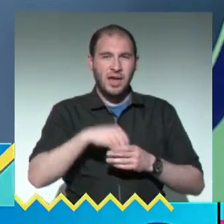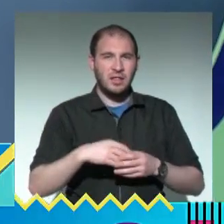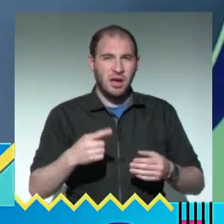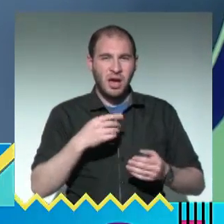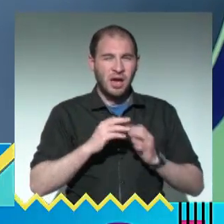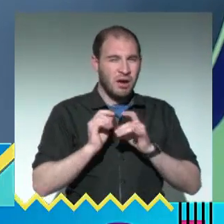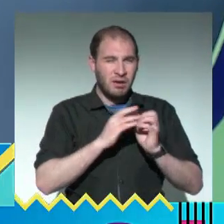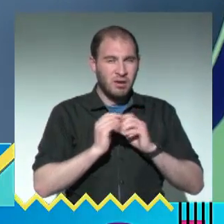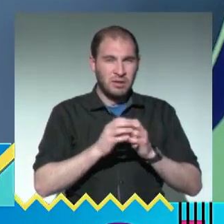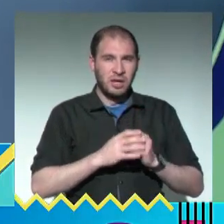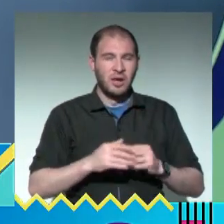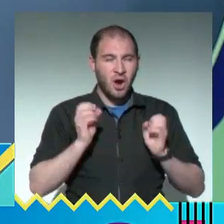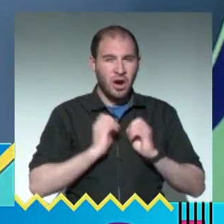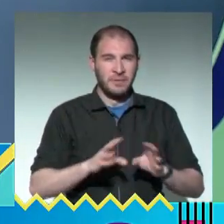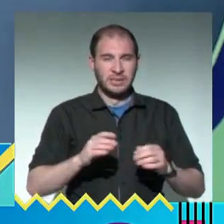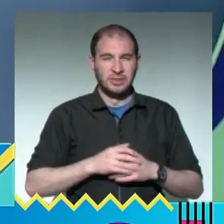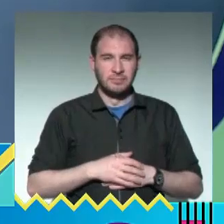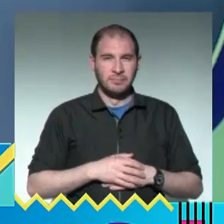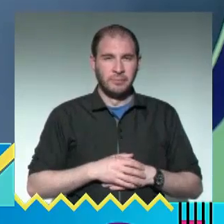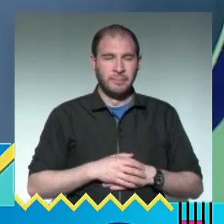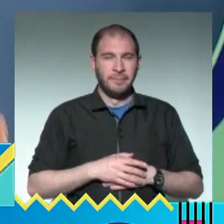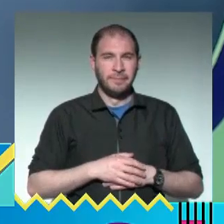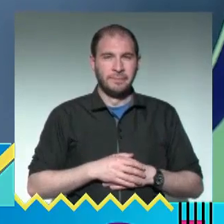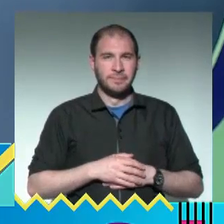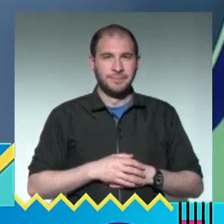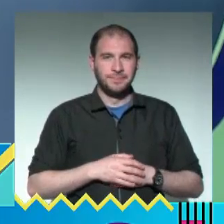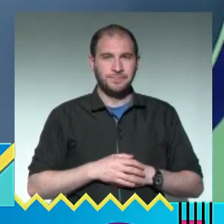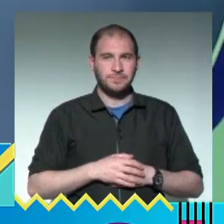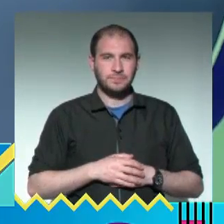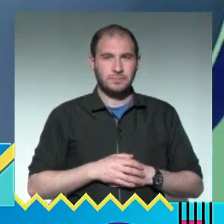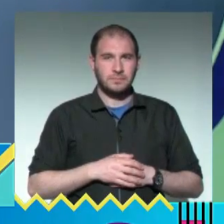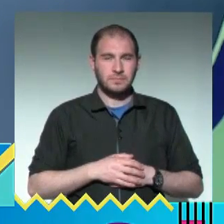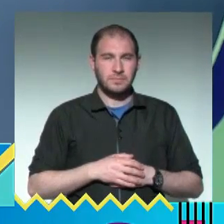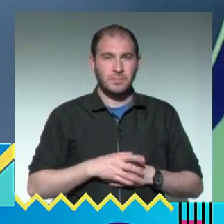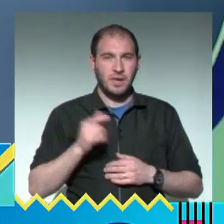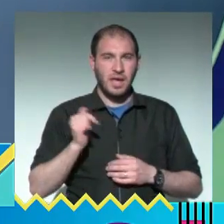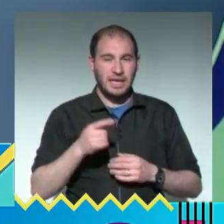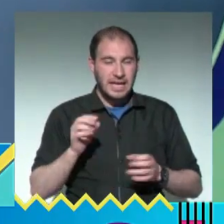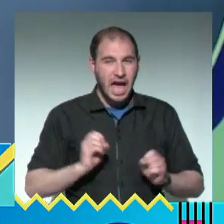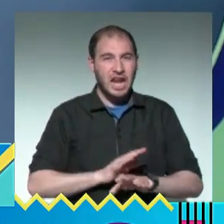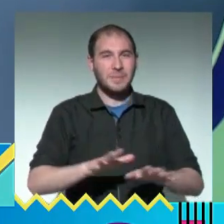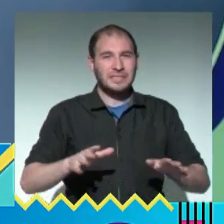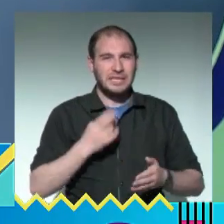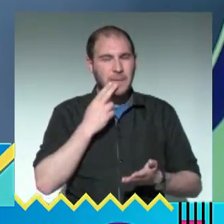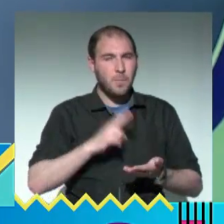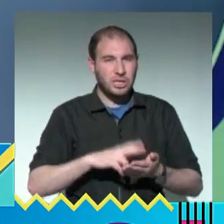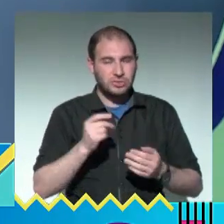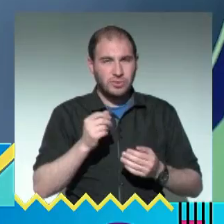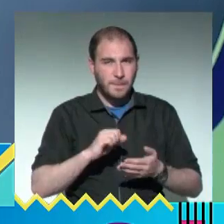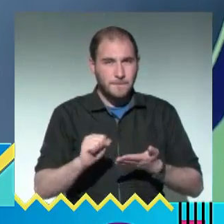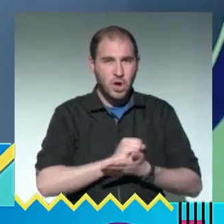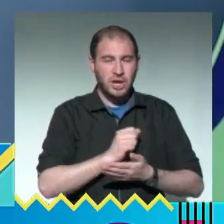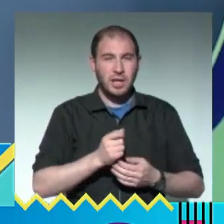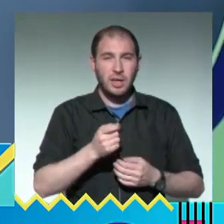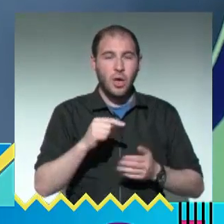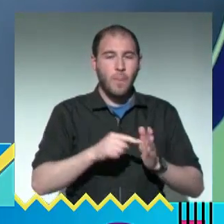de negociación al comienzo, aparece una vuelta atrás con algunos impuestos, digamos